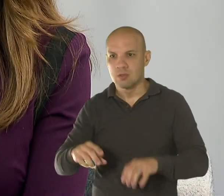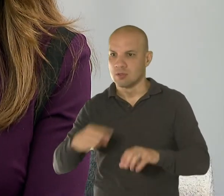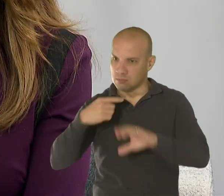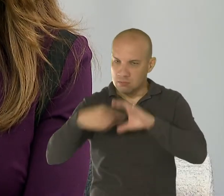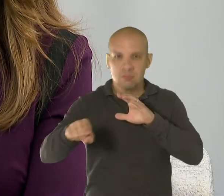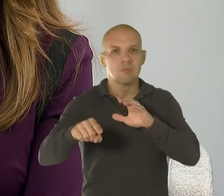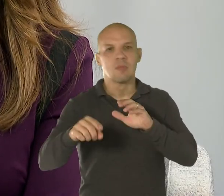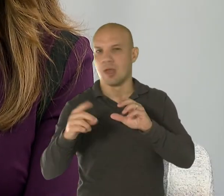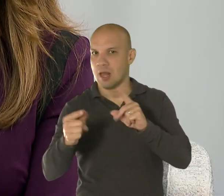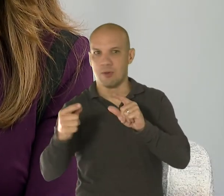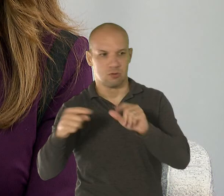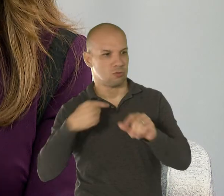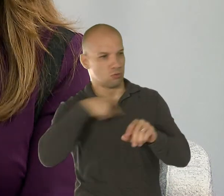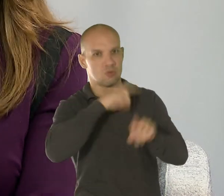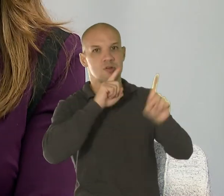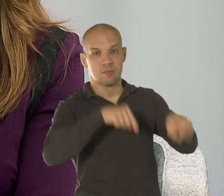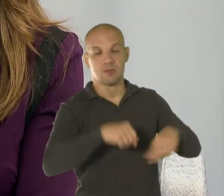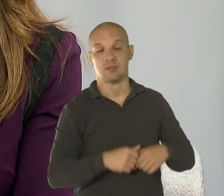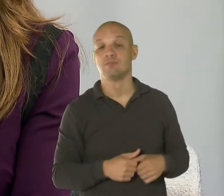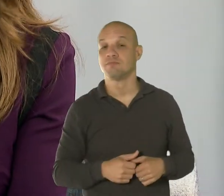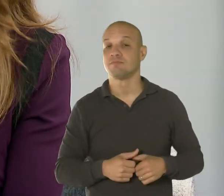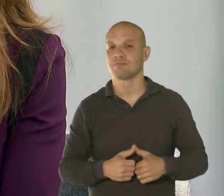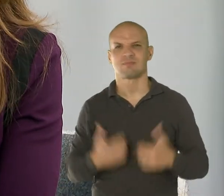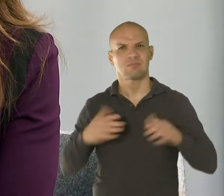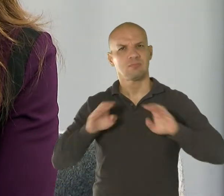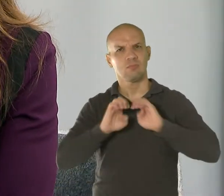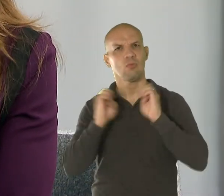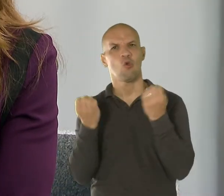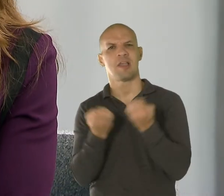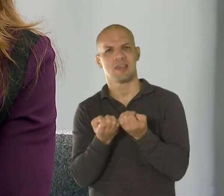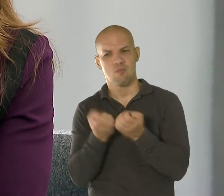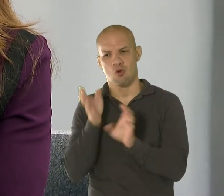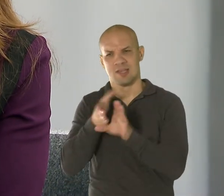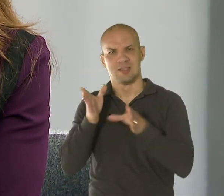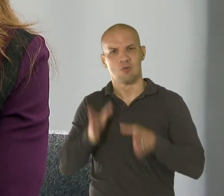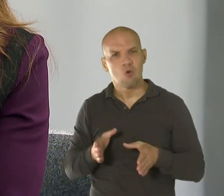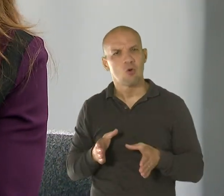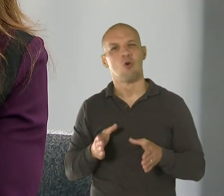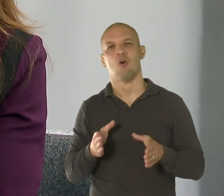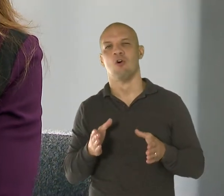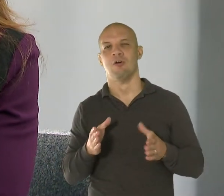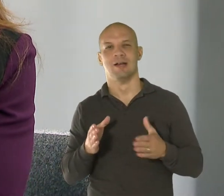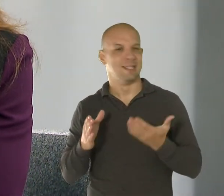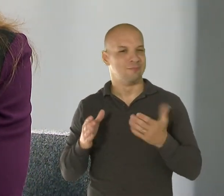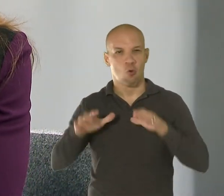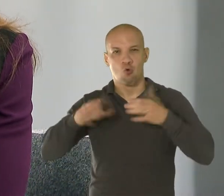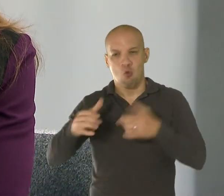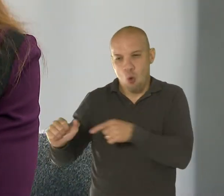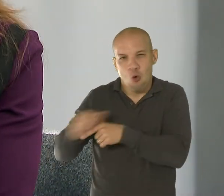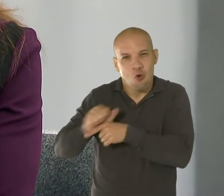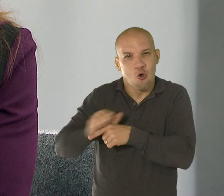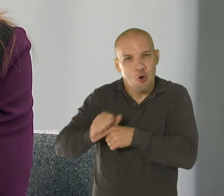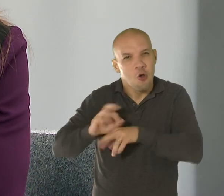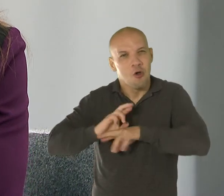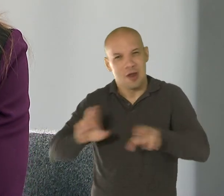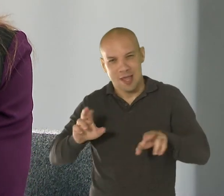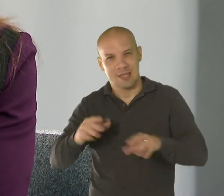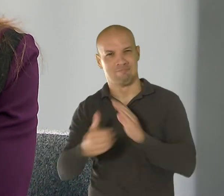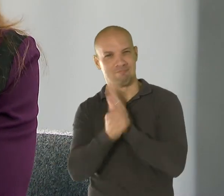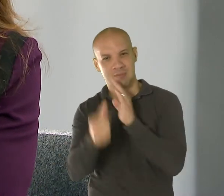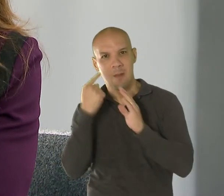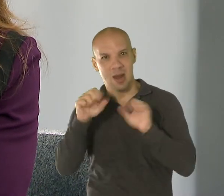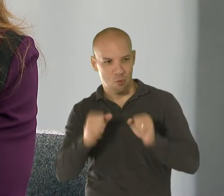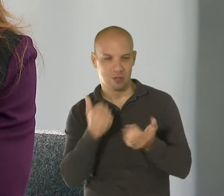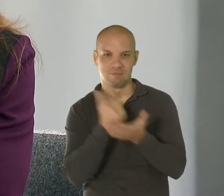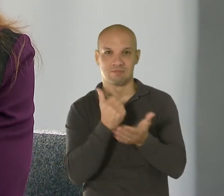psicólogos, clínicos y personal adiestrado muy capacitado, así que le felicitamos a usted y a todo por dirigir el proyecto y a